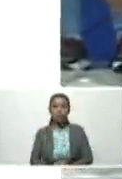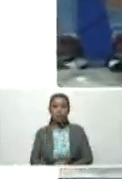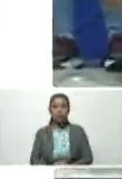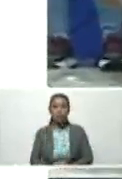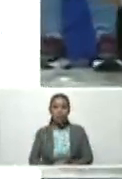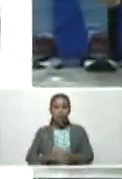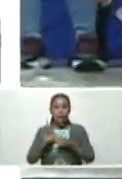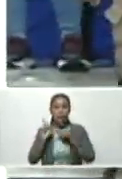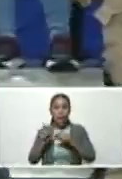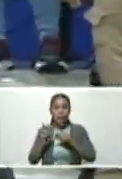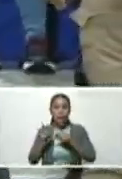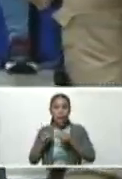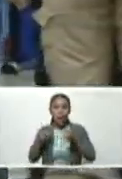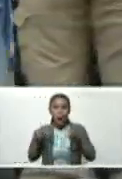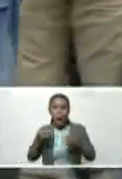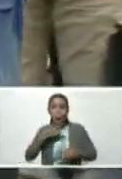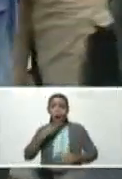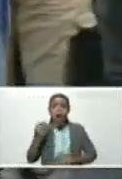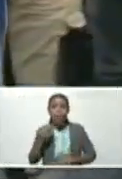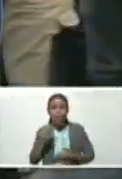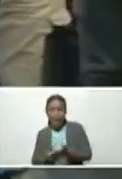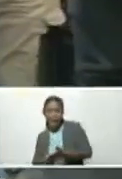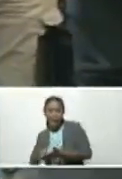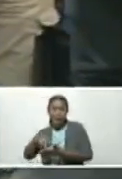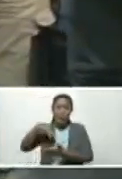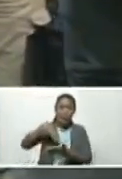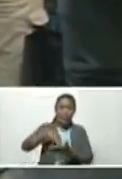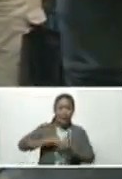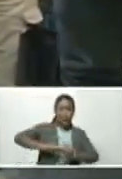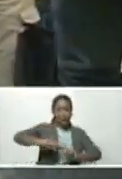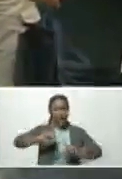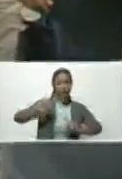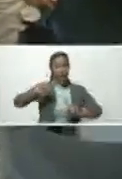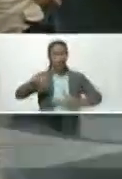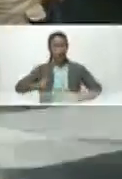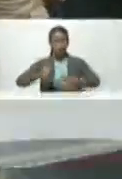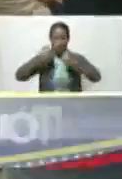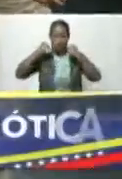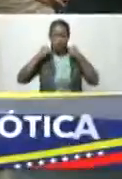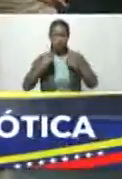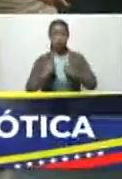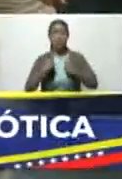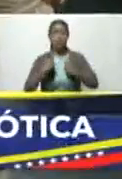Esta juventud se va levantando con esa energía, con esa fuerza.